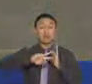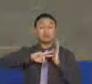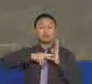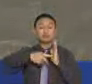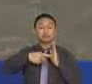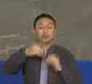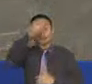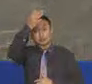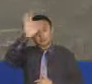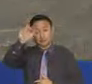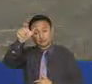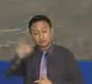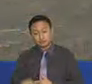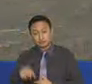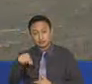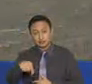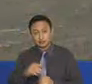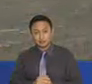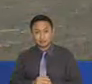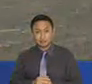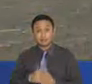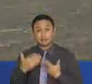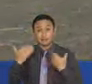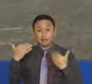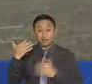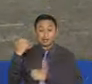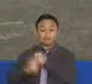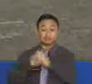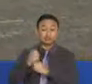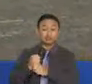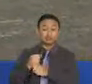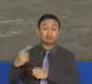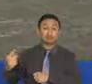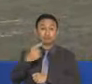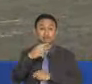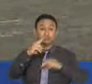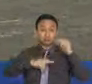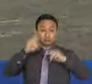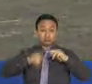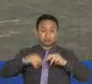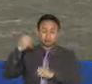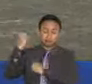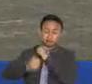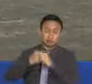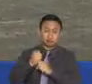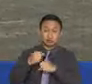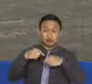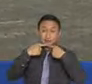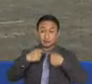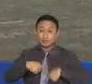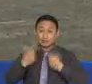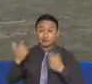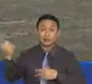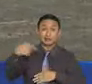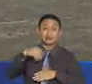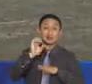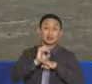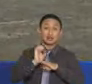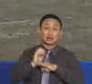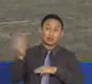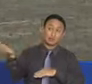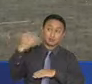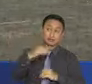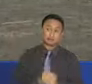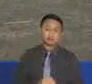francés que precisamente tras su amplia trayectoria en este tipo de diseños fue convocado hasta Ecuador sus